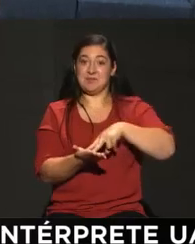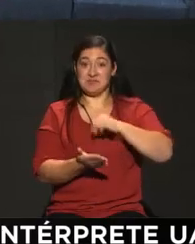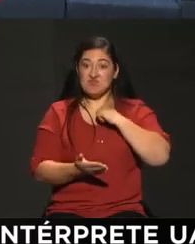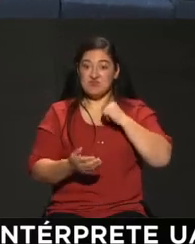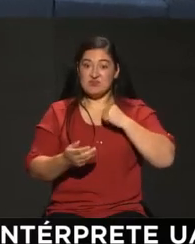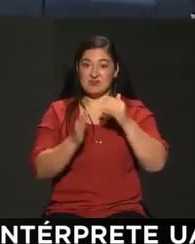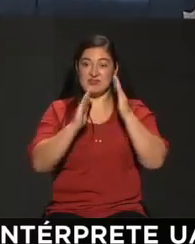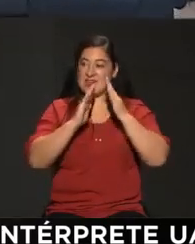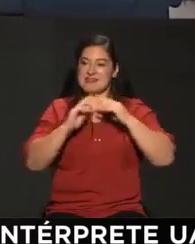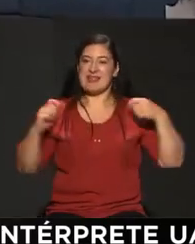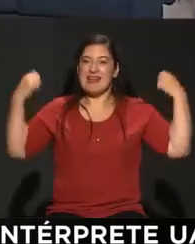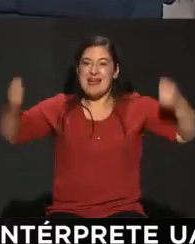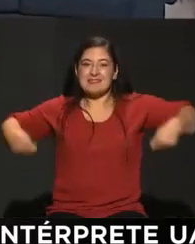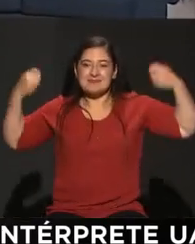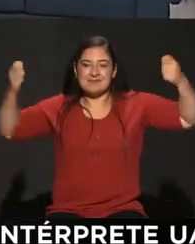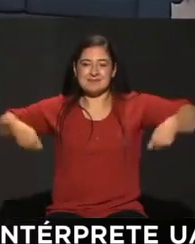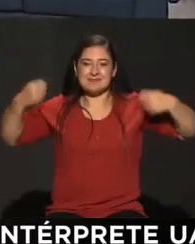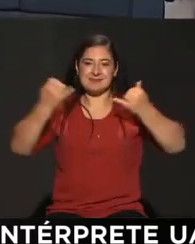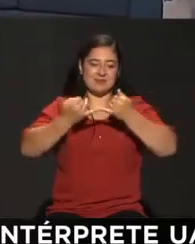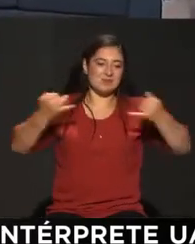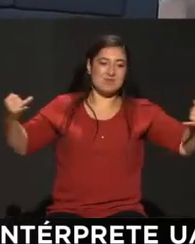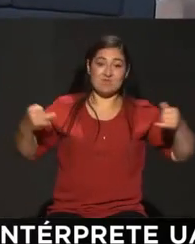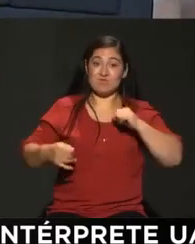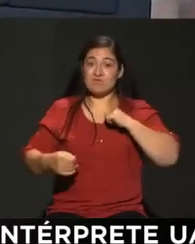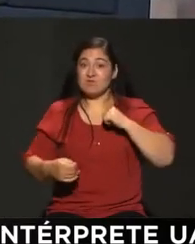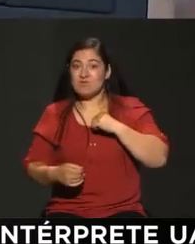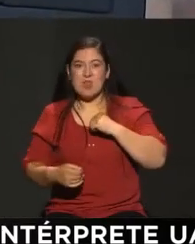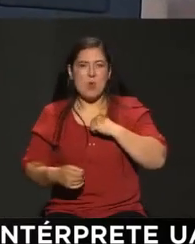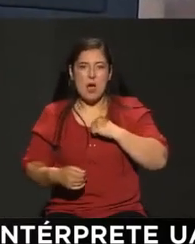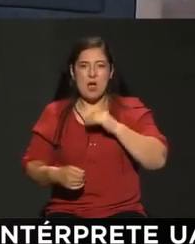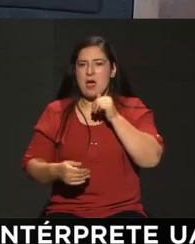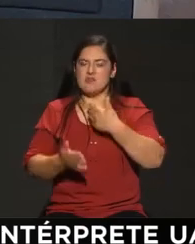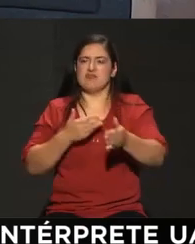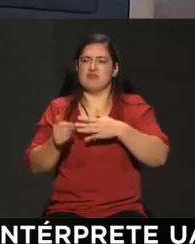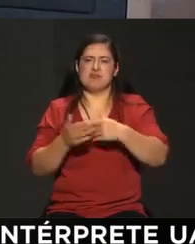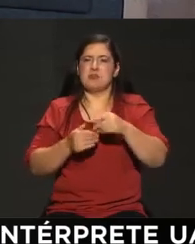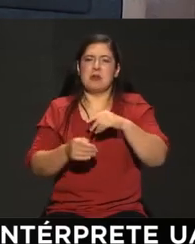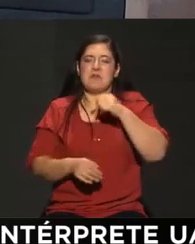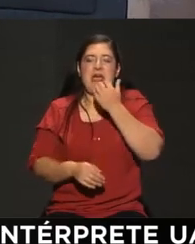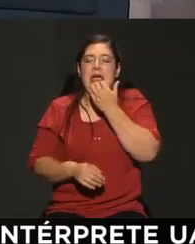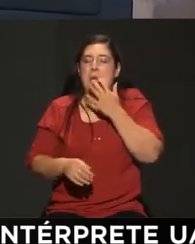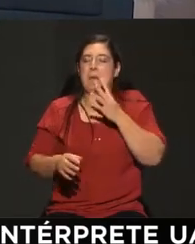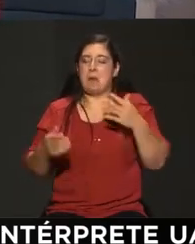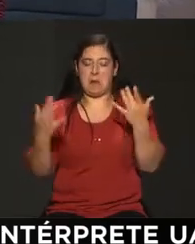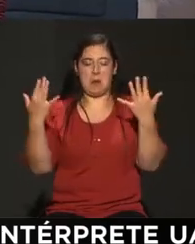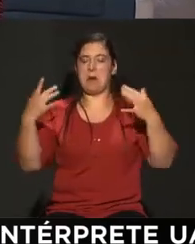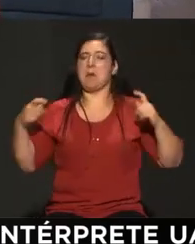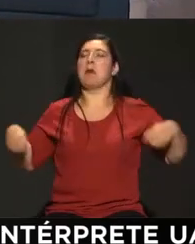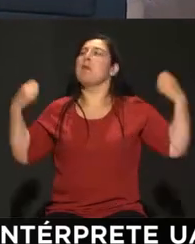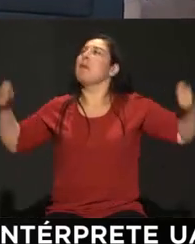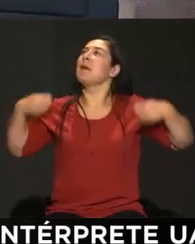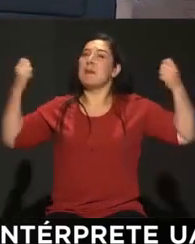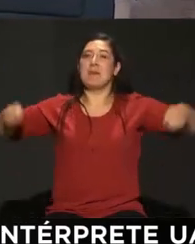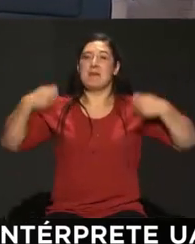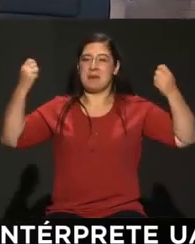casa. Si lo tenemos, muy bien. Si no, no hay ningún inconveniente. Si no, fingimos que lo tenemos. Lo fingimos. Entonces los invito por aquí. Ta, ta,